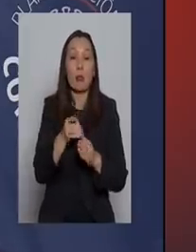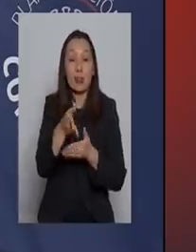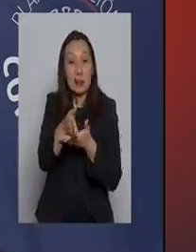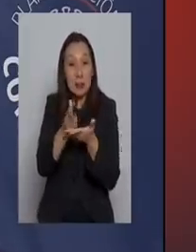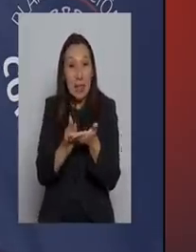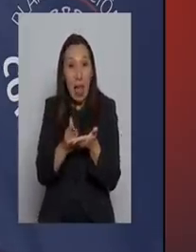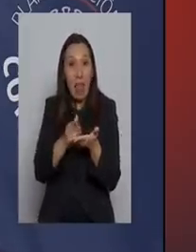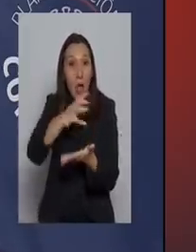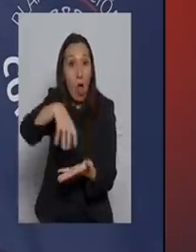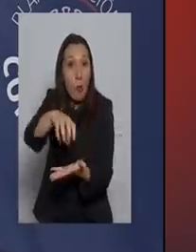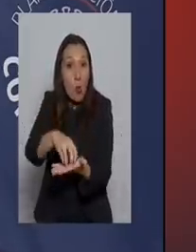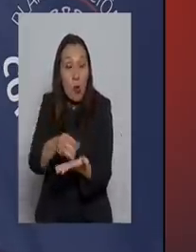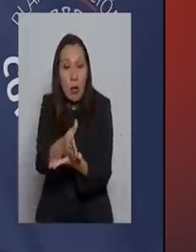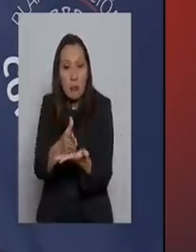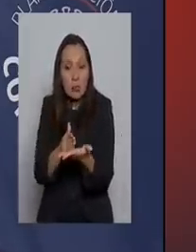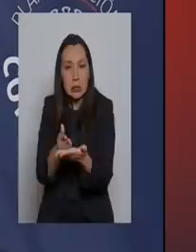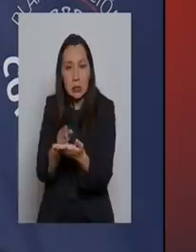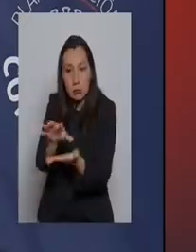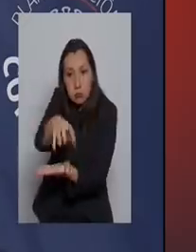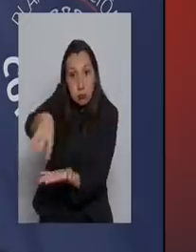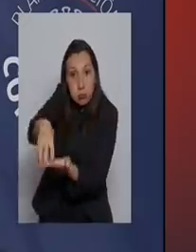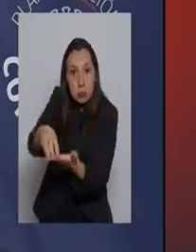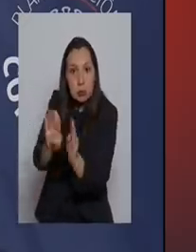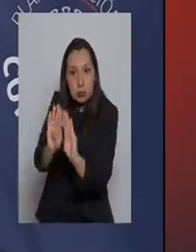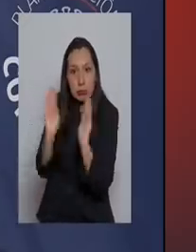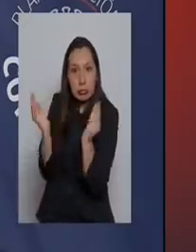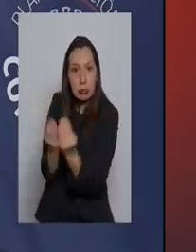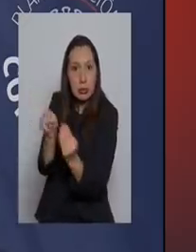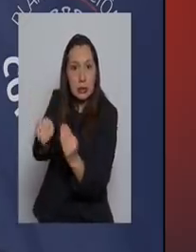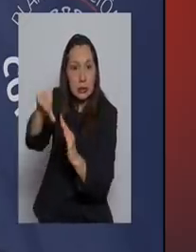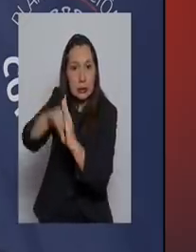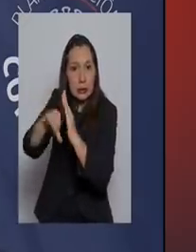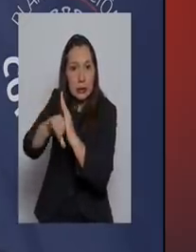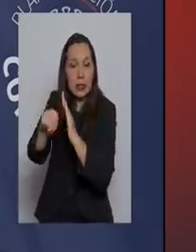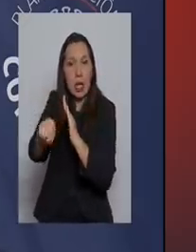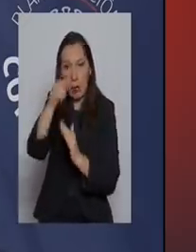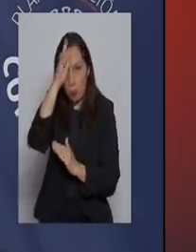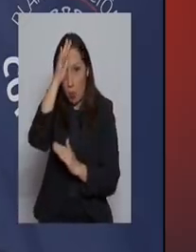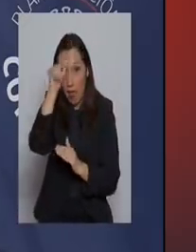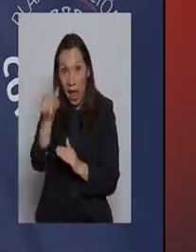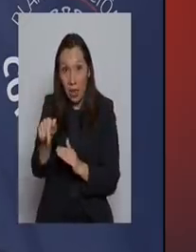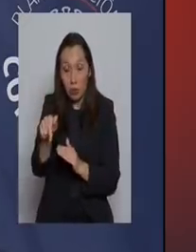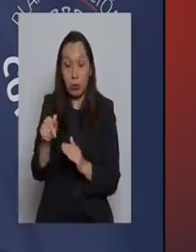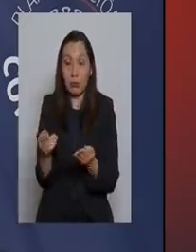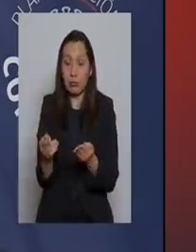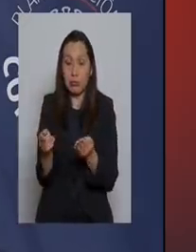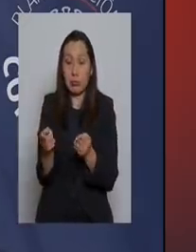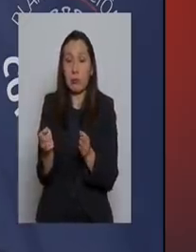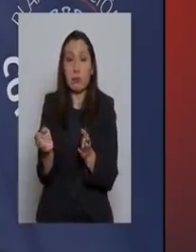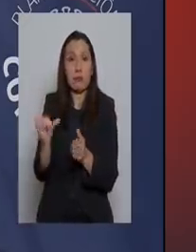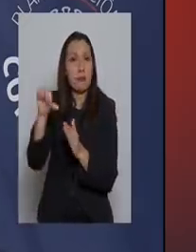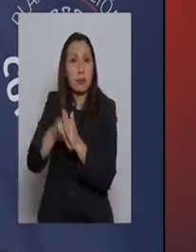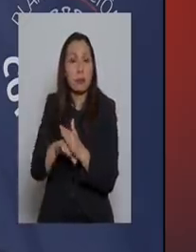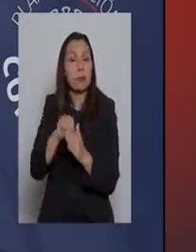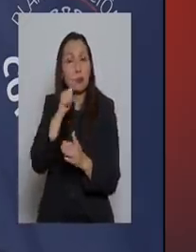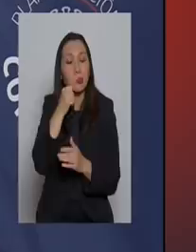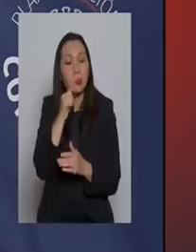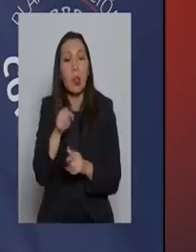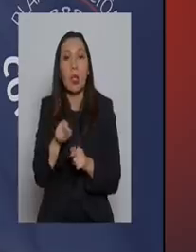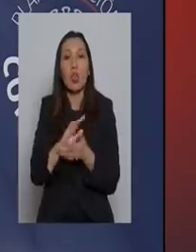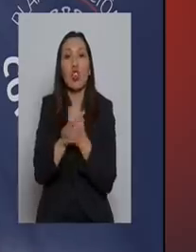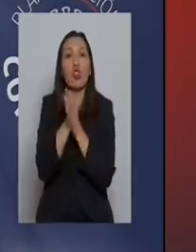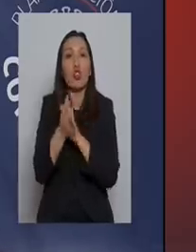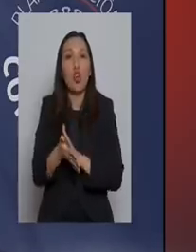división, esta zona que queda en cuarentena de la comuna de Puente Alto, es todo lo que